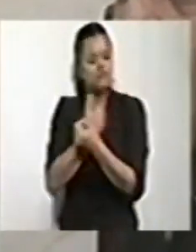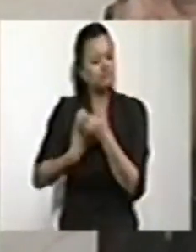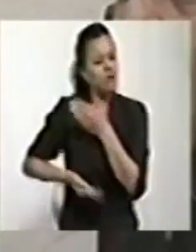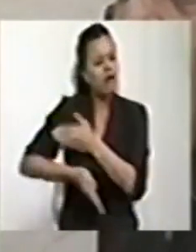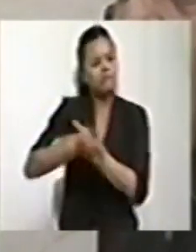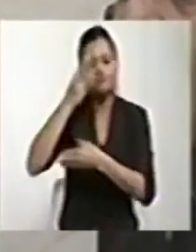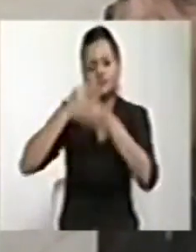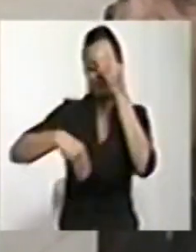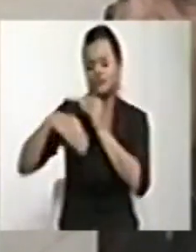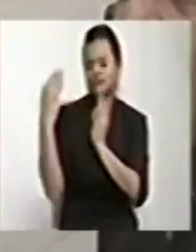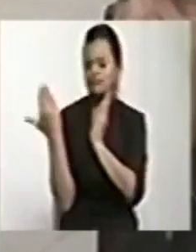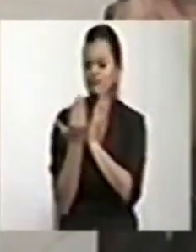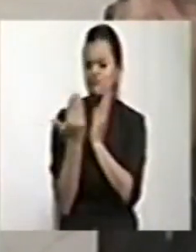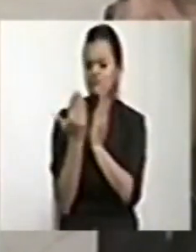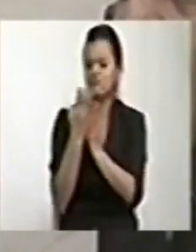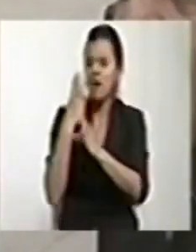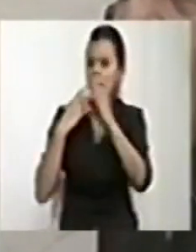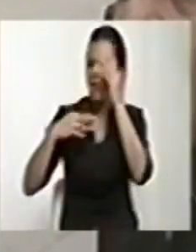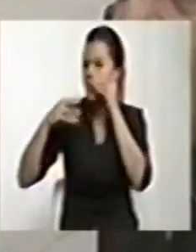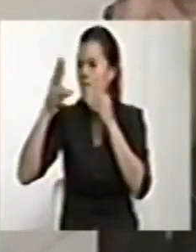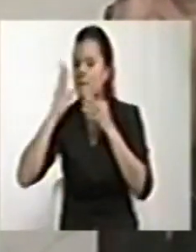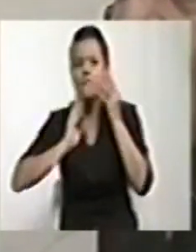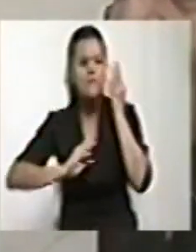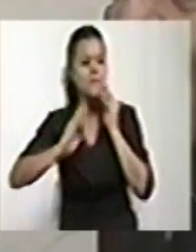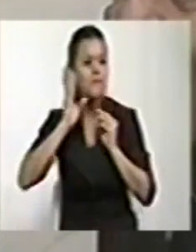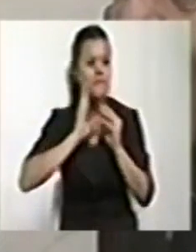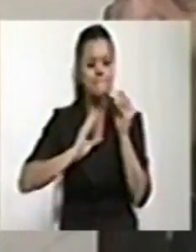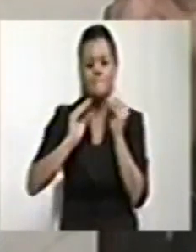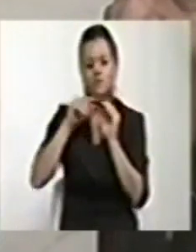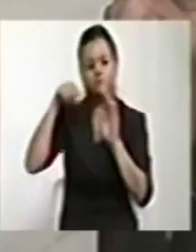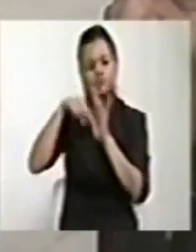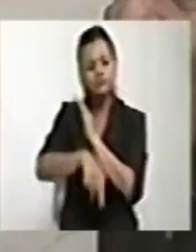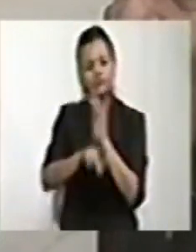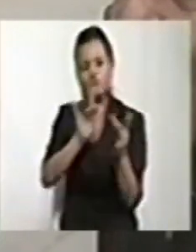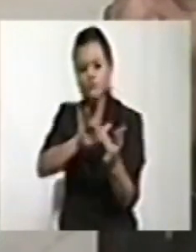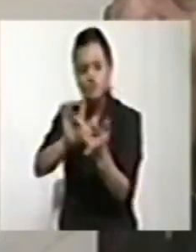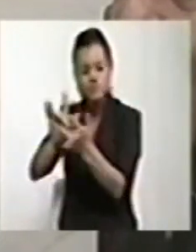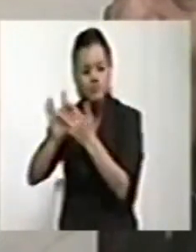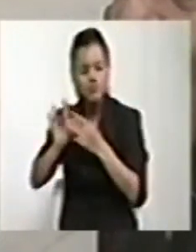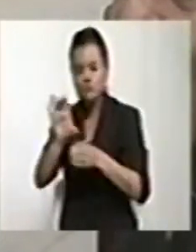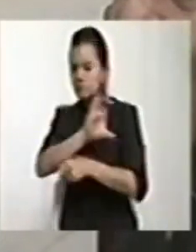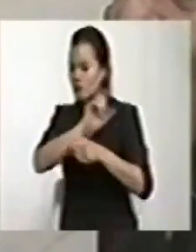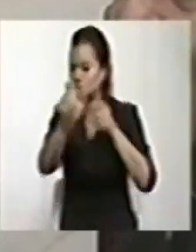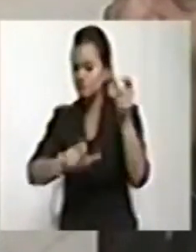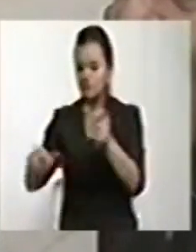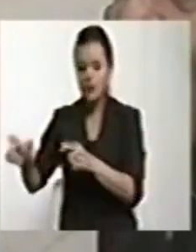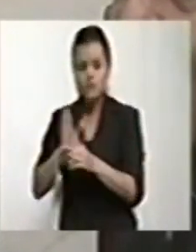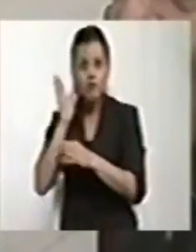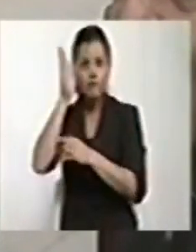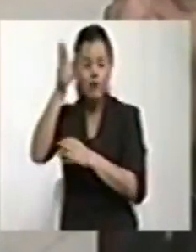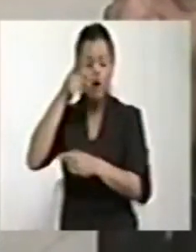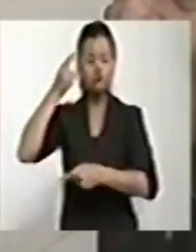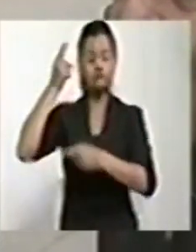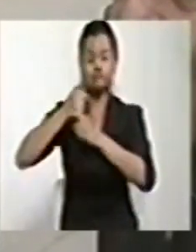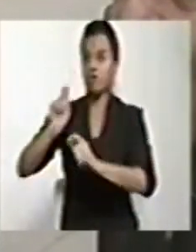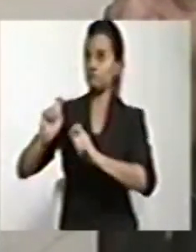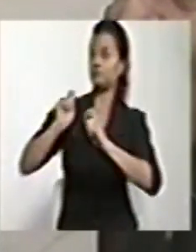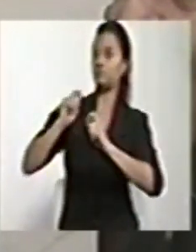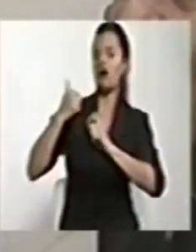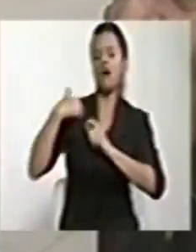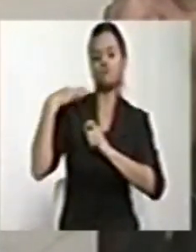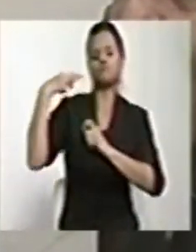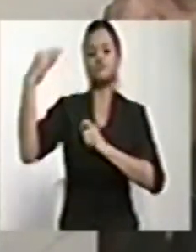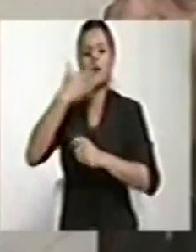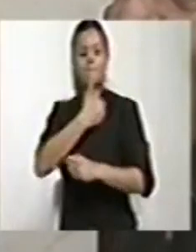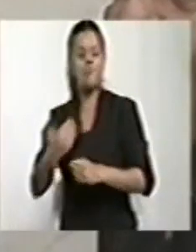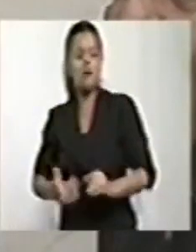adquiriendo experiencia y profundizando mi contacto con la ciudadanía, para que si ese día llega, pueda ser una gran presidenta